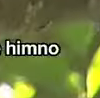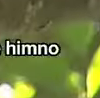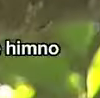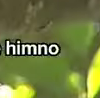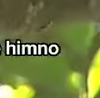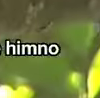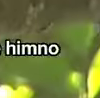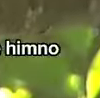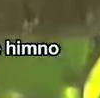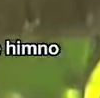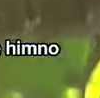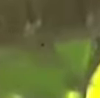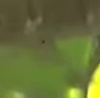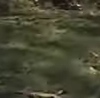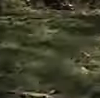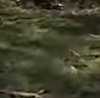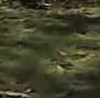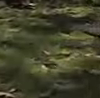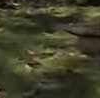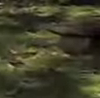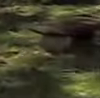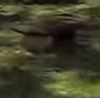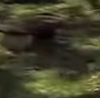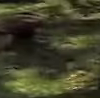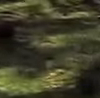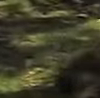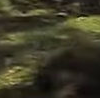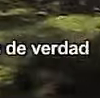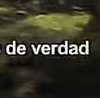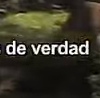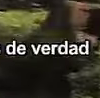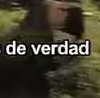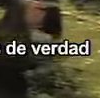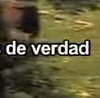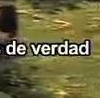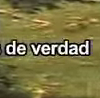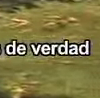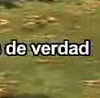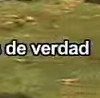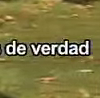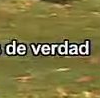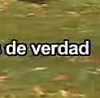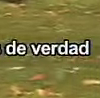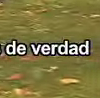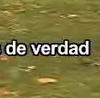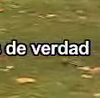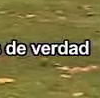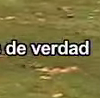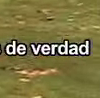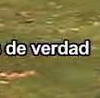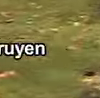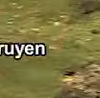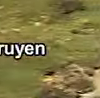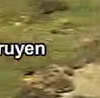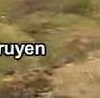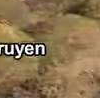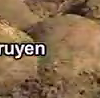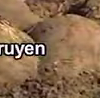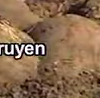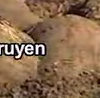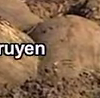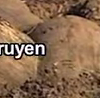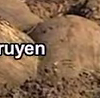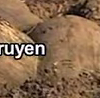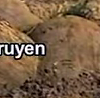un viejo refrán, más que himno, la quiero y la adoro. Pero algún día se contarán las historias de verdad. De cómo